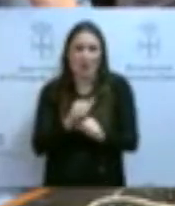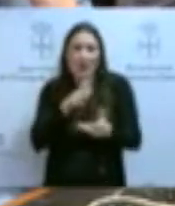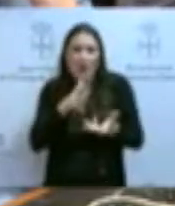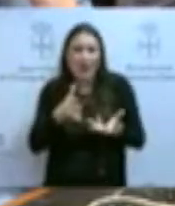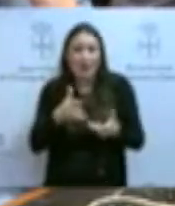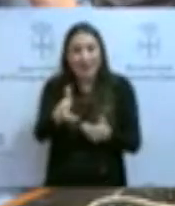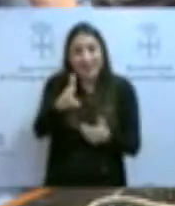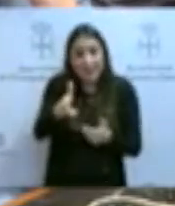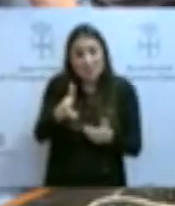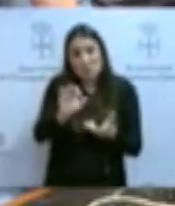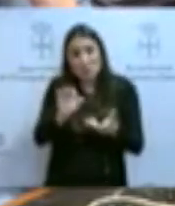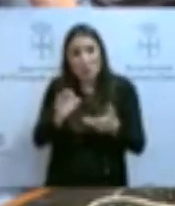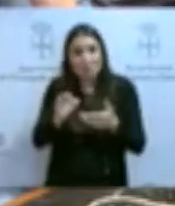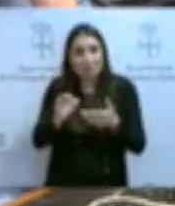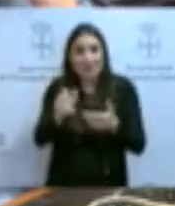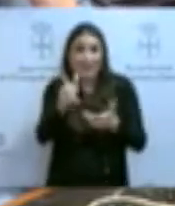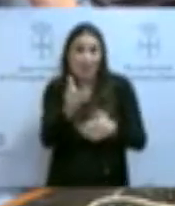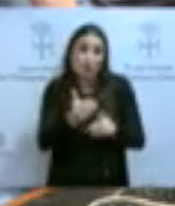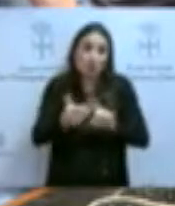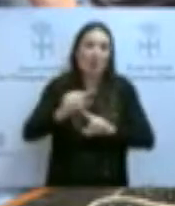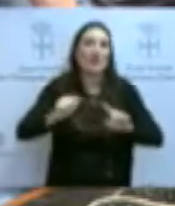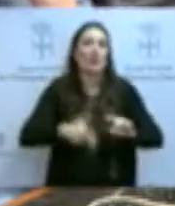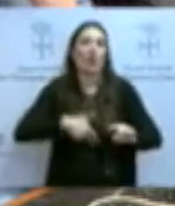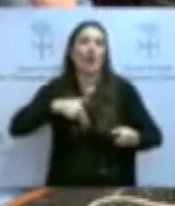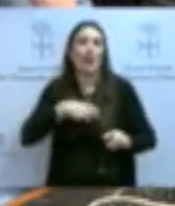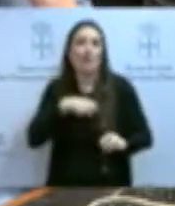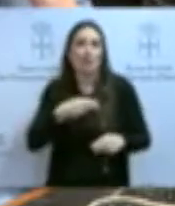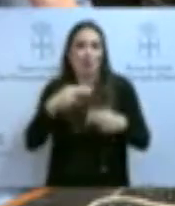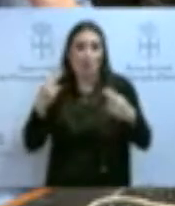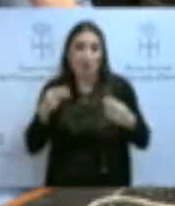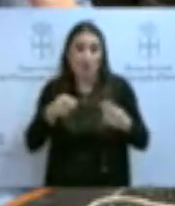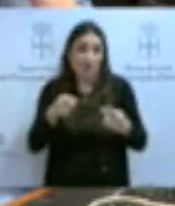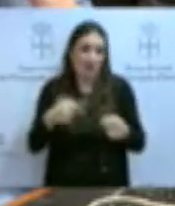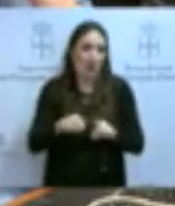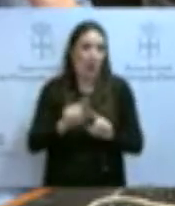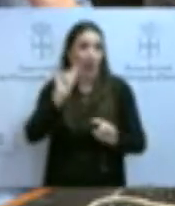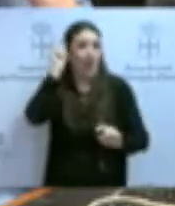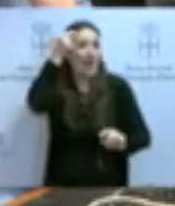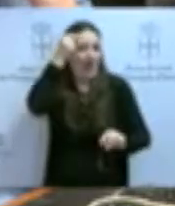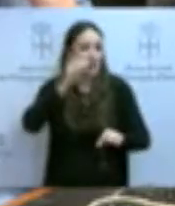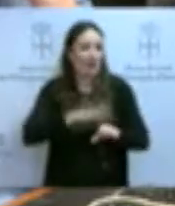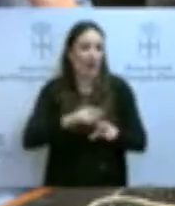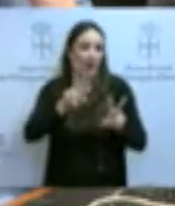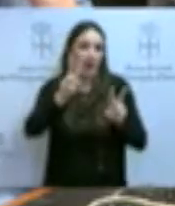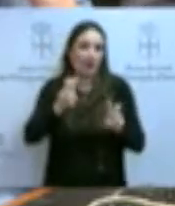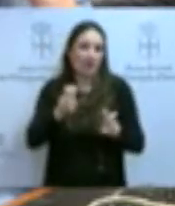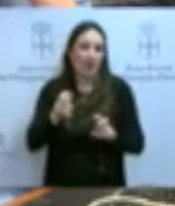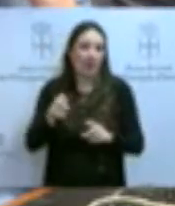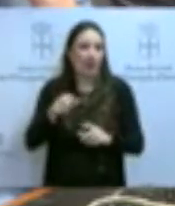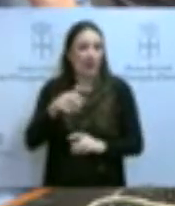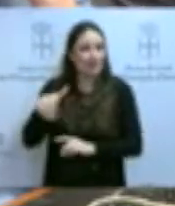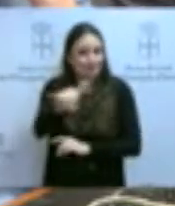los derechos o la consecución de los derechos el director general de Función Pública, que es un verdadero maestro en esto del